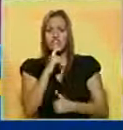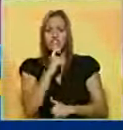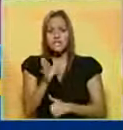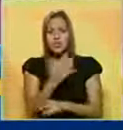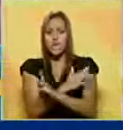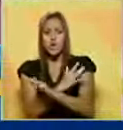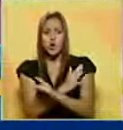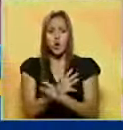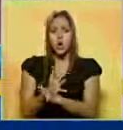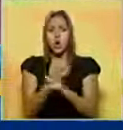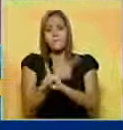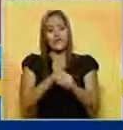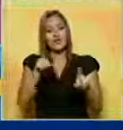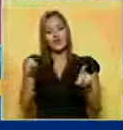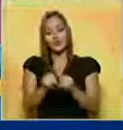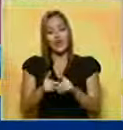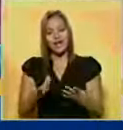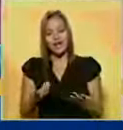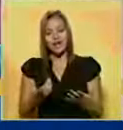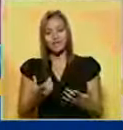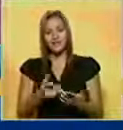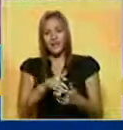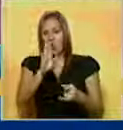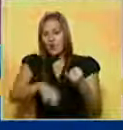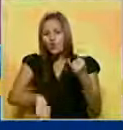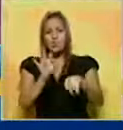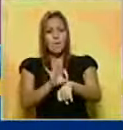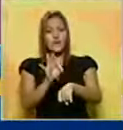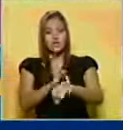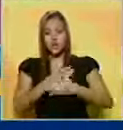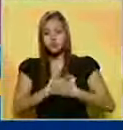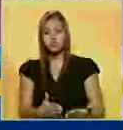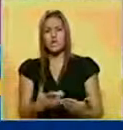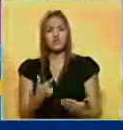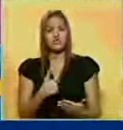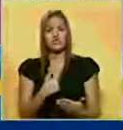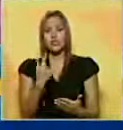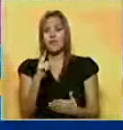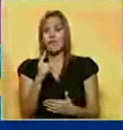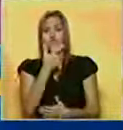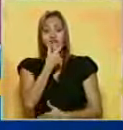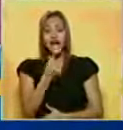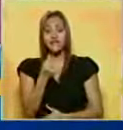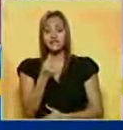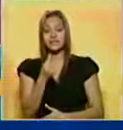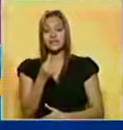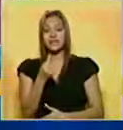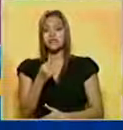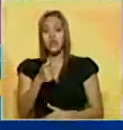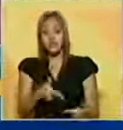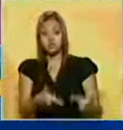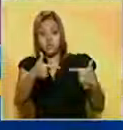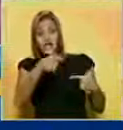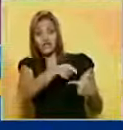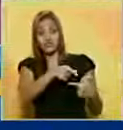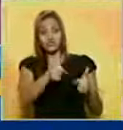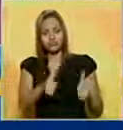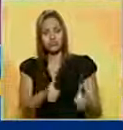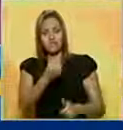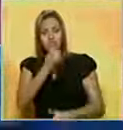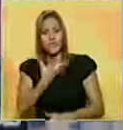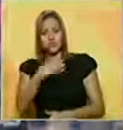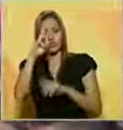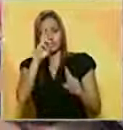difíciles. Y sin embargo se repusieron, pelearon hasta el último minuto. Nosotros no le ganamos un rival fácil, ganamos un rival que tiene dignidad y eso